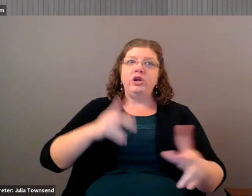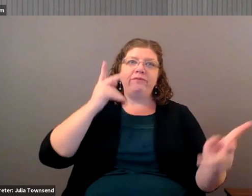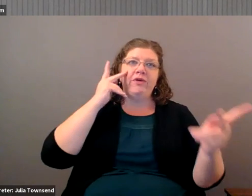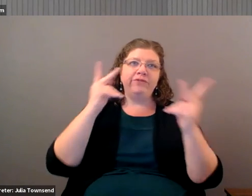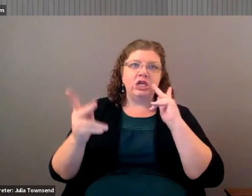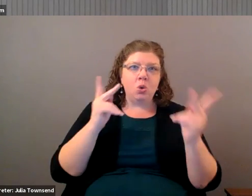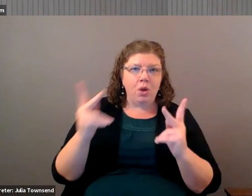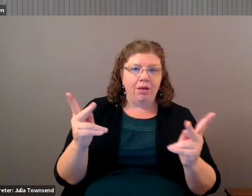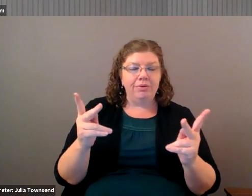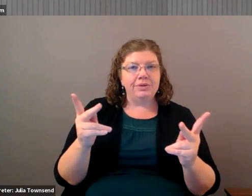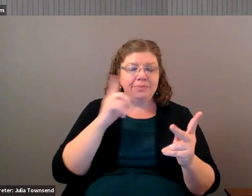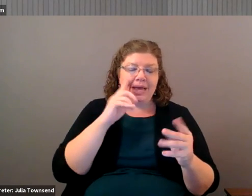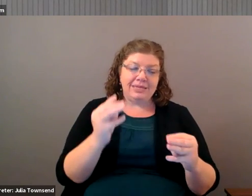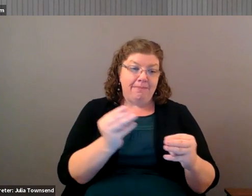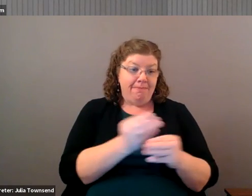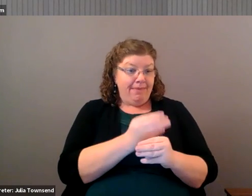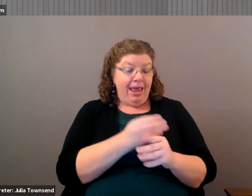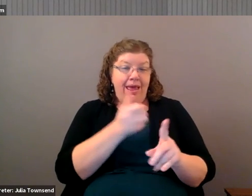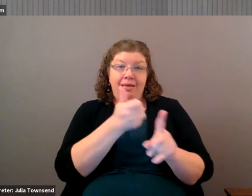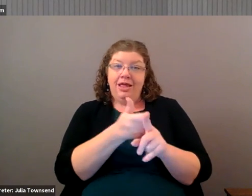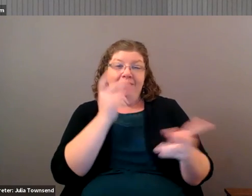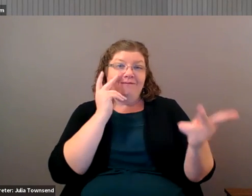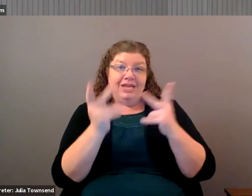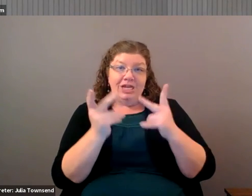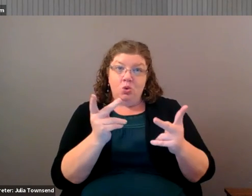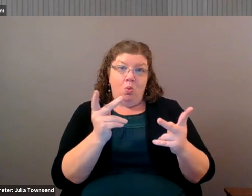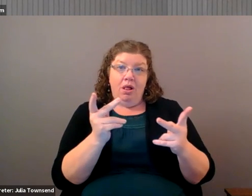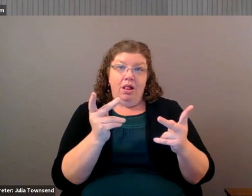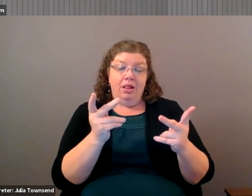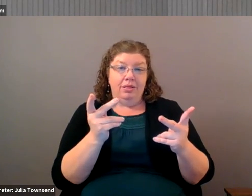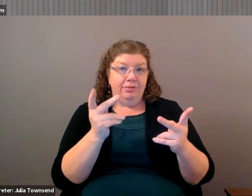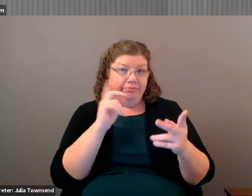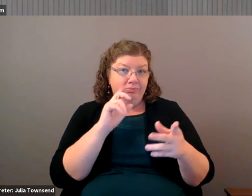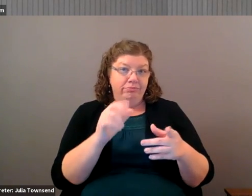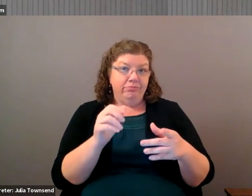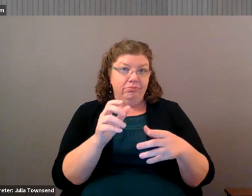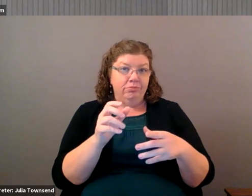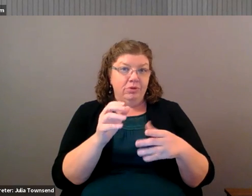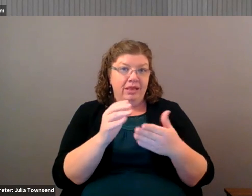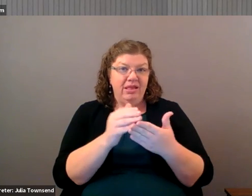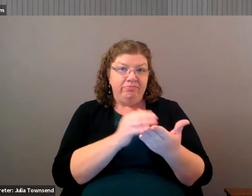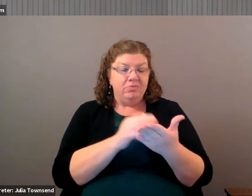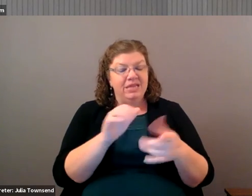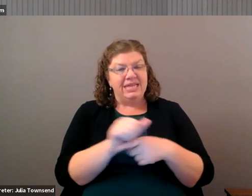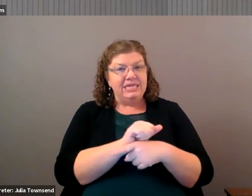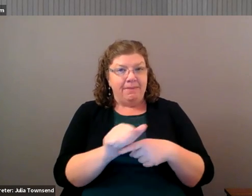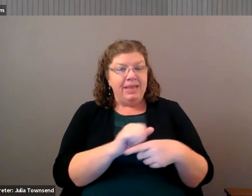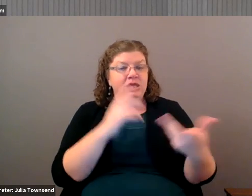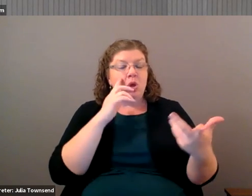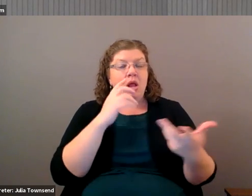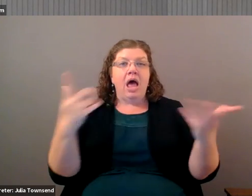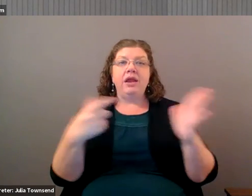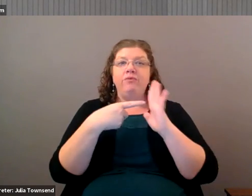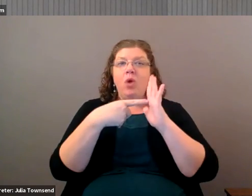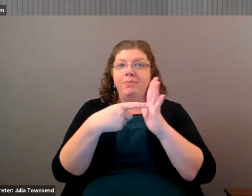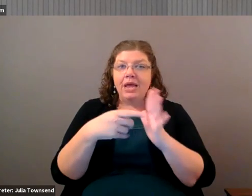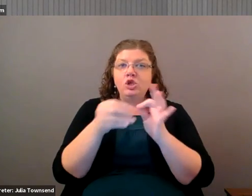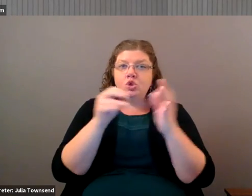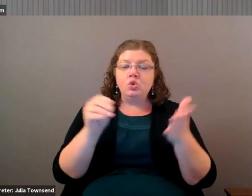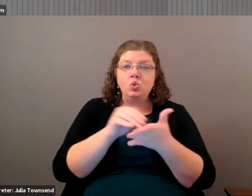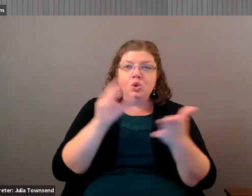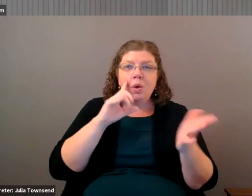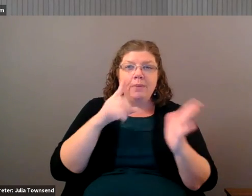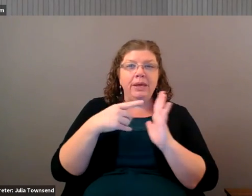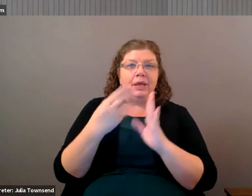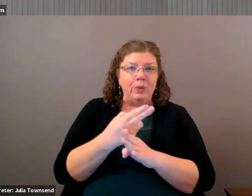cosas visuales muy bonitas porque las matemáticas son pues una disciplina visual.